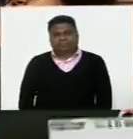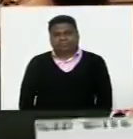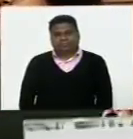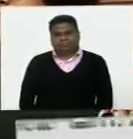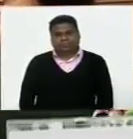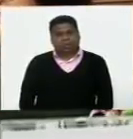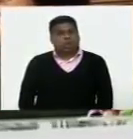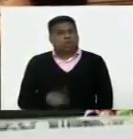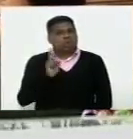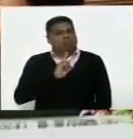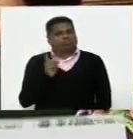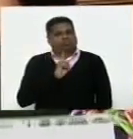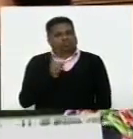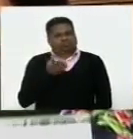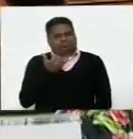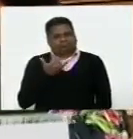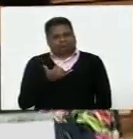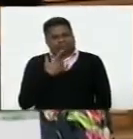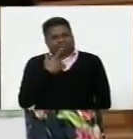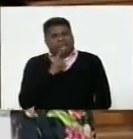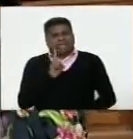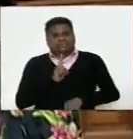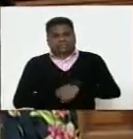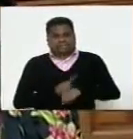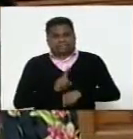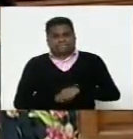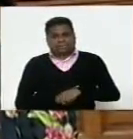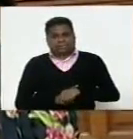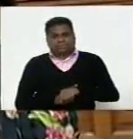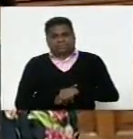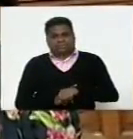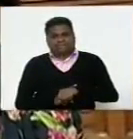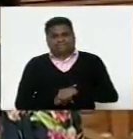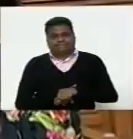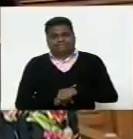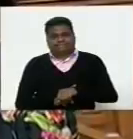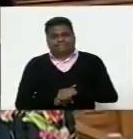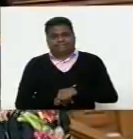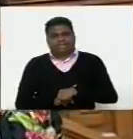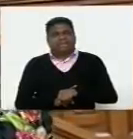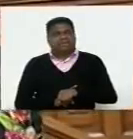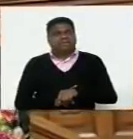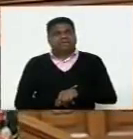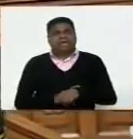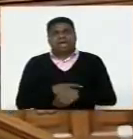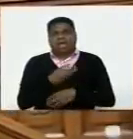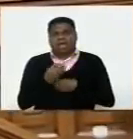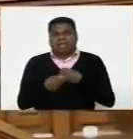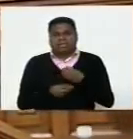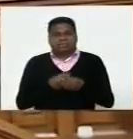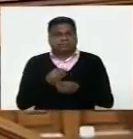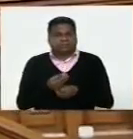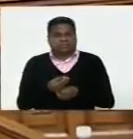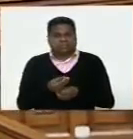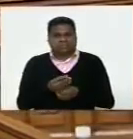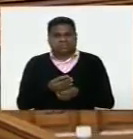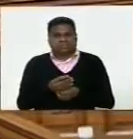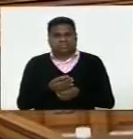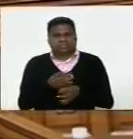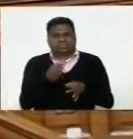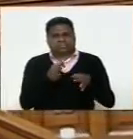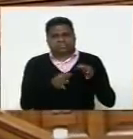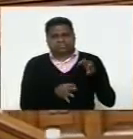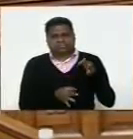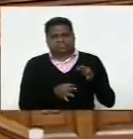no tendremos tiempo para hacer justicia a la obra de nuestro presidente